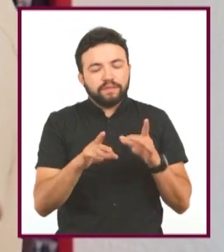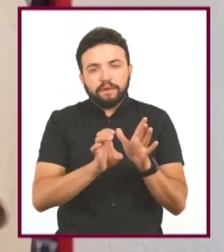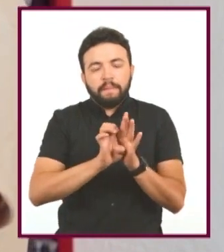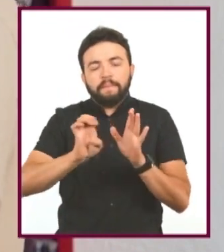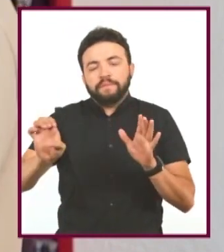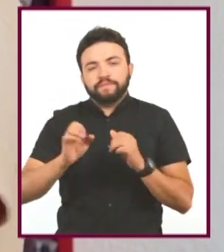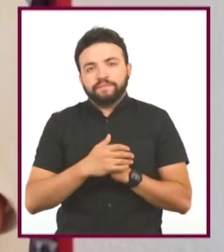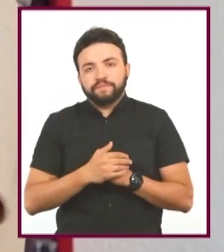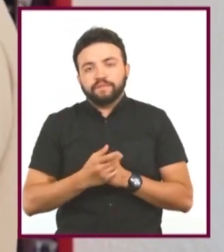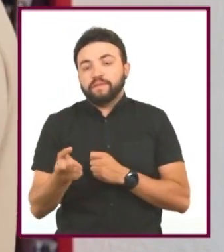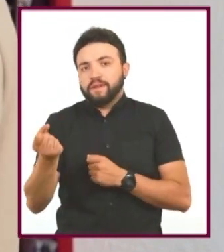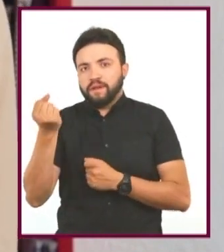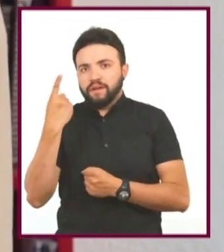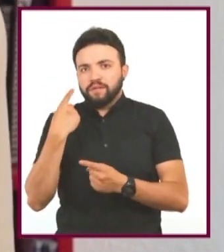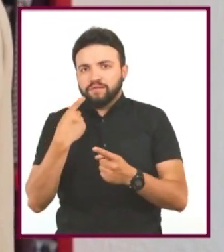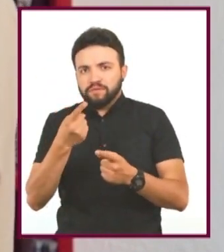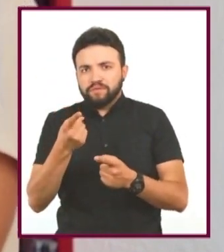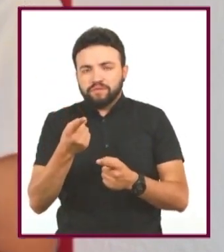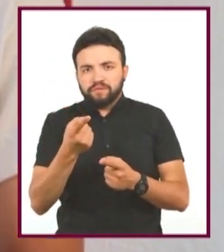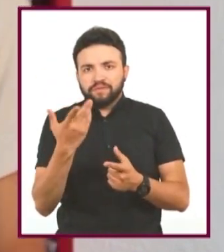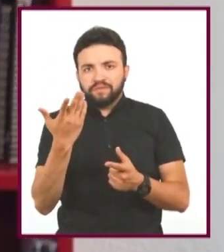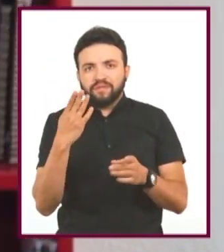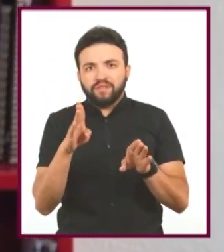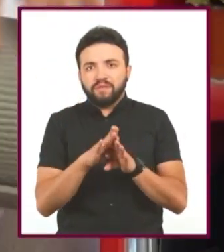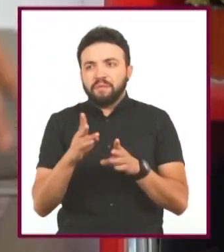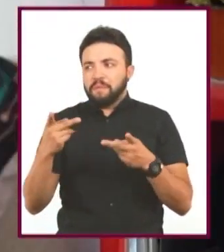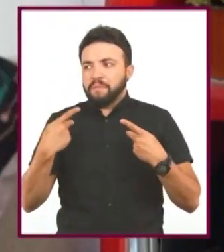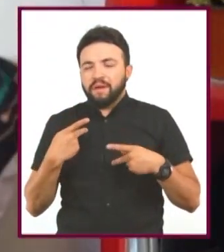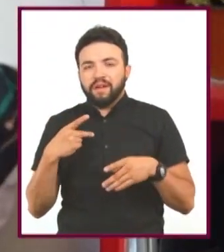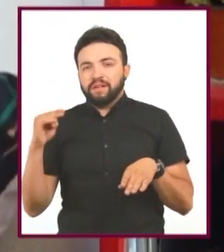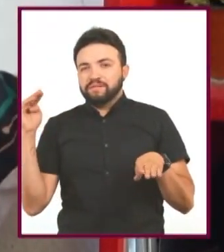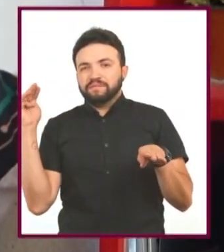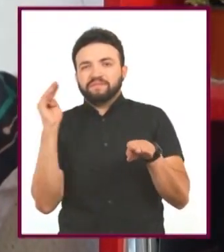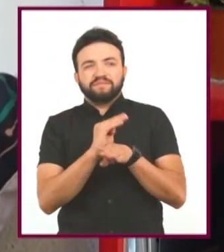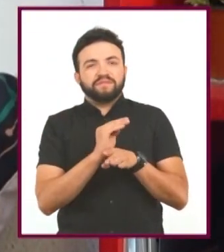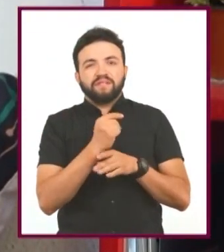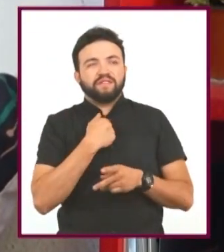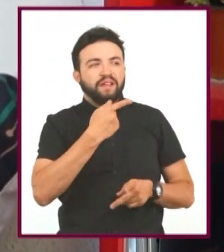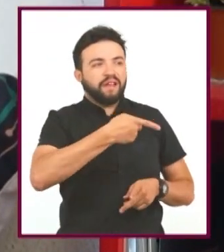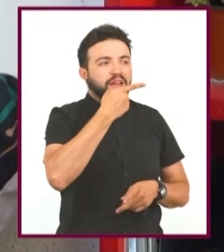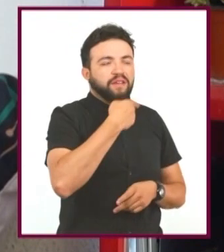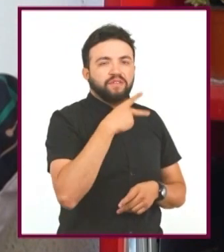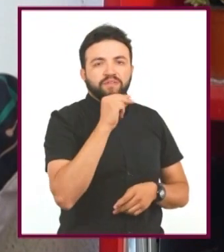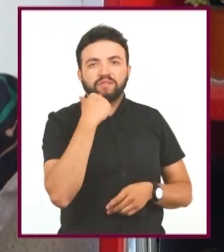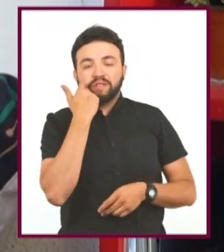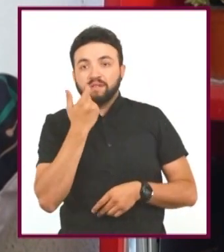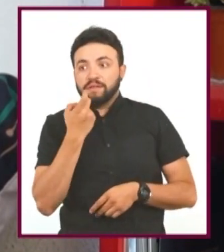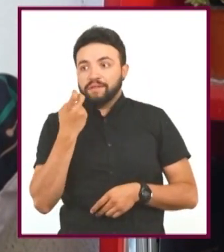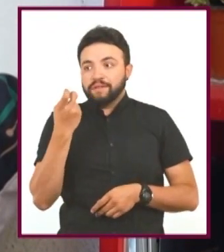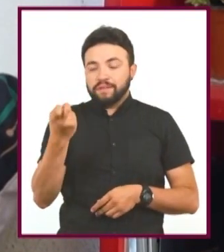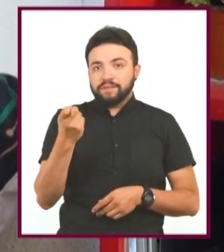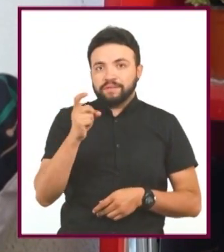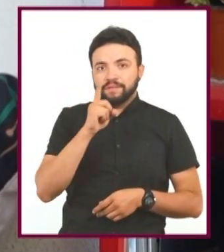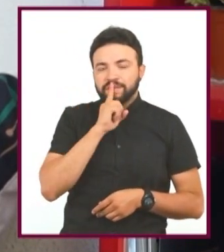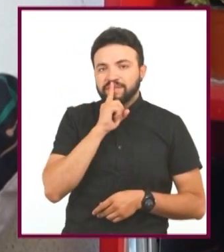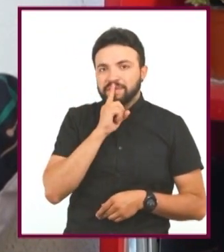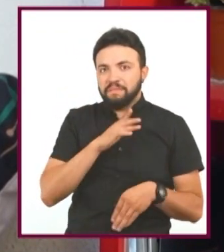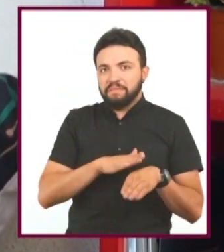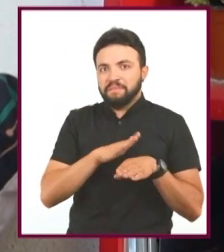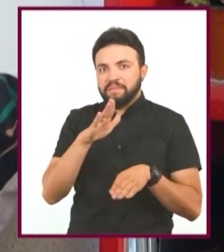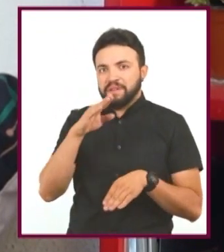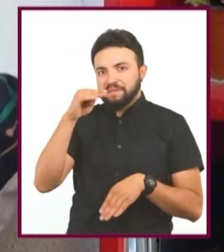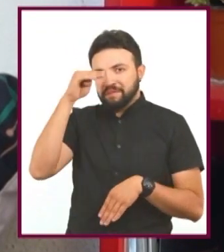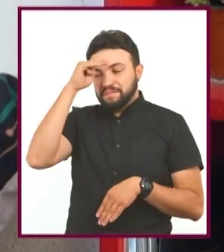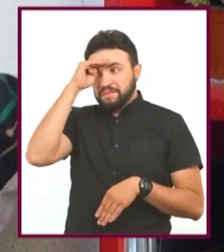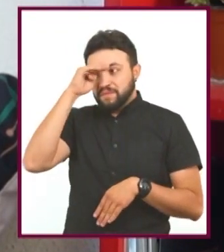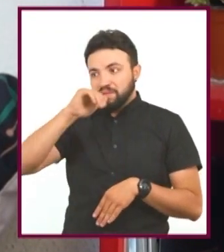ejemplo, ¿alguna vez te han aplicado la ley del hielo o tú la has aplicado? Esos silencios son más conscientes y quizá para la